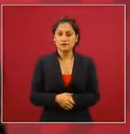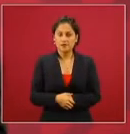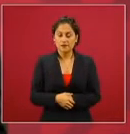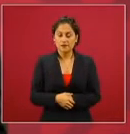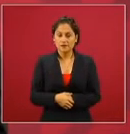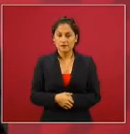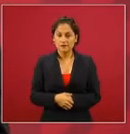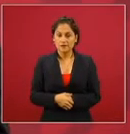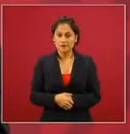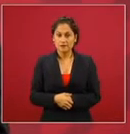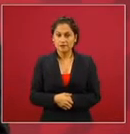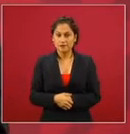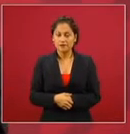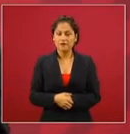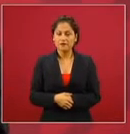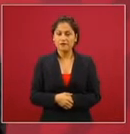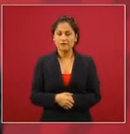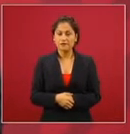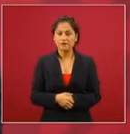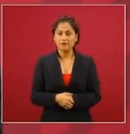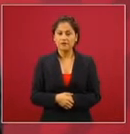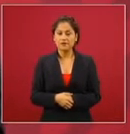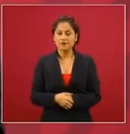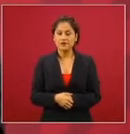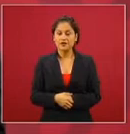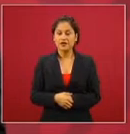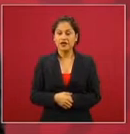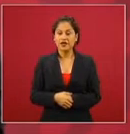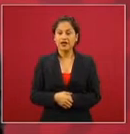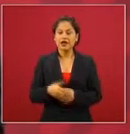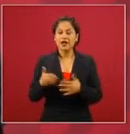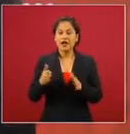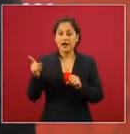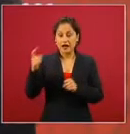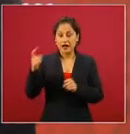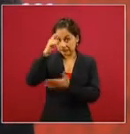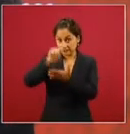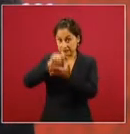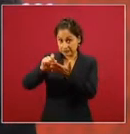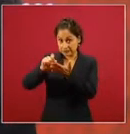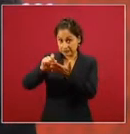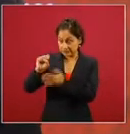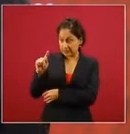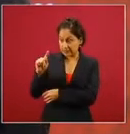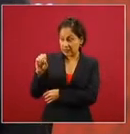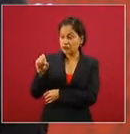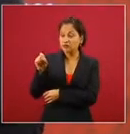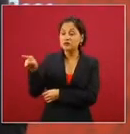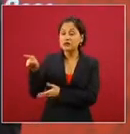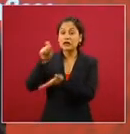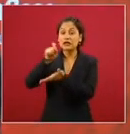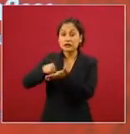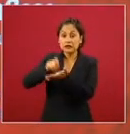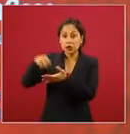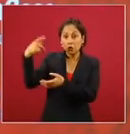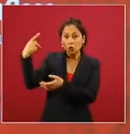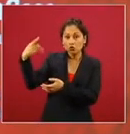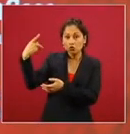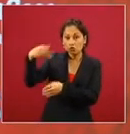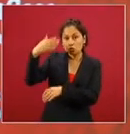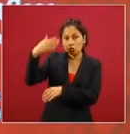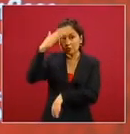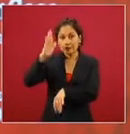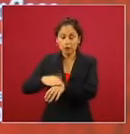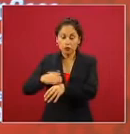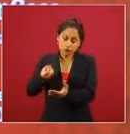con todo respeto lo digo porque además él lo escribió, está en su memoria, no lo estoy inventando, o